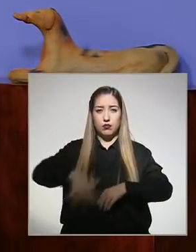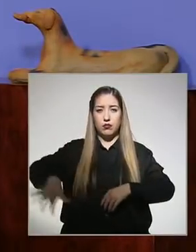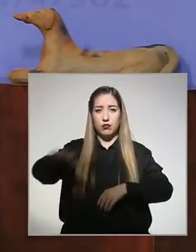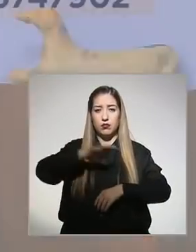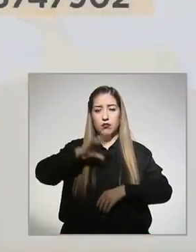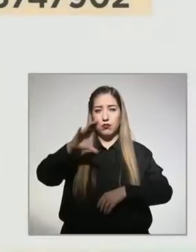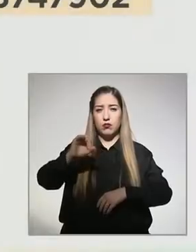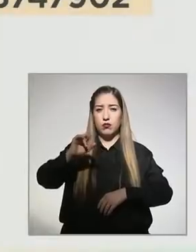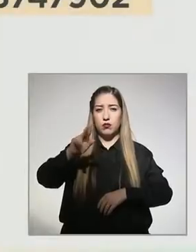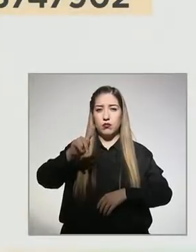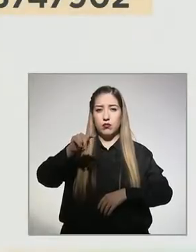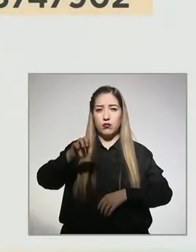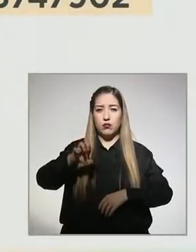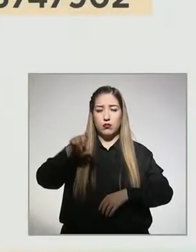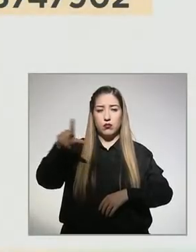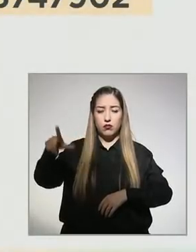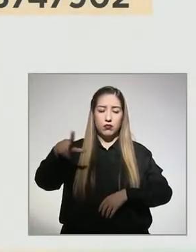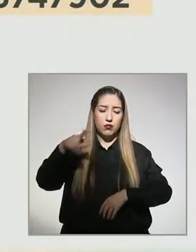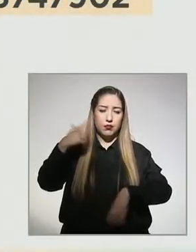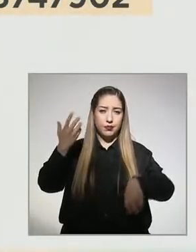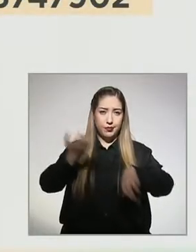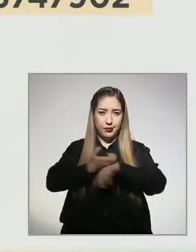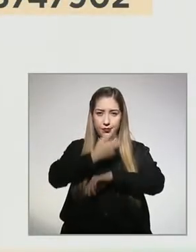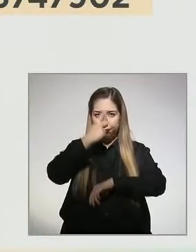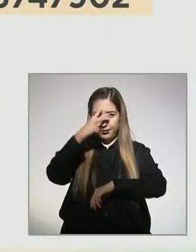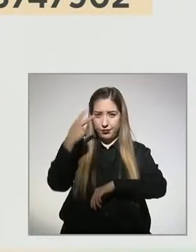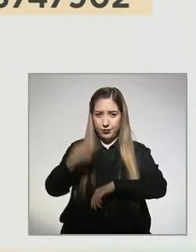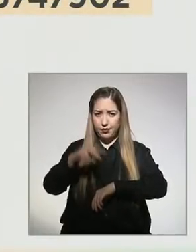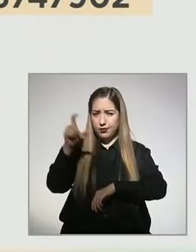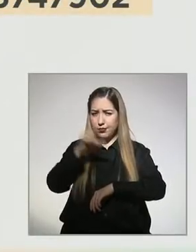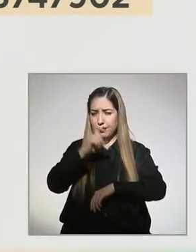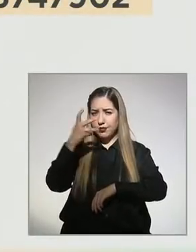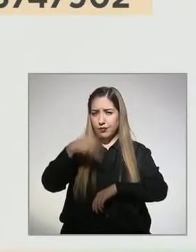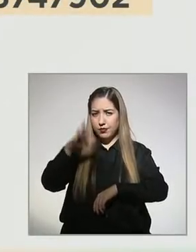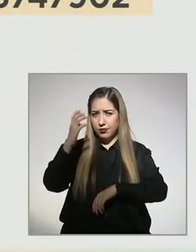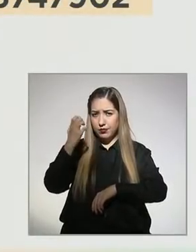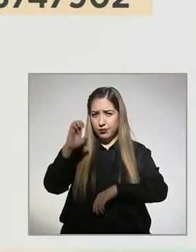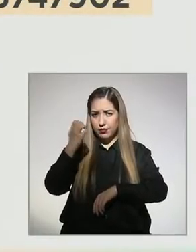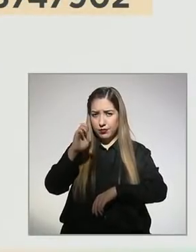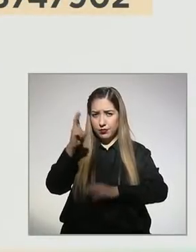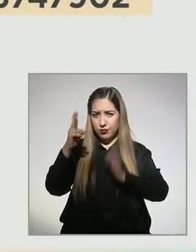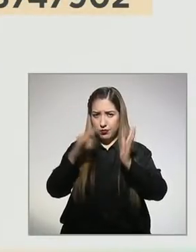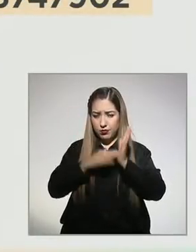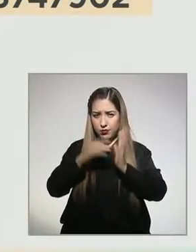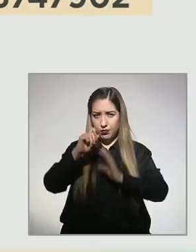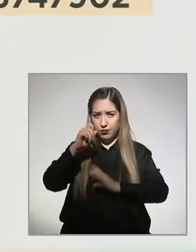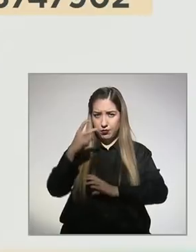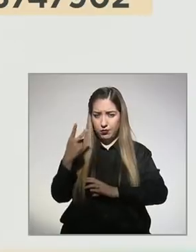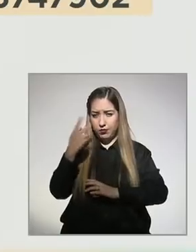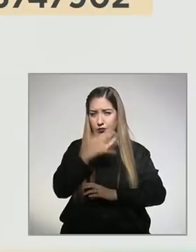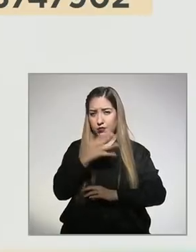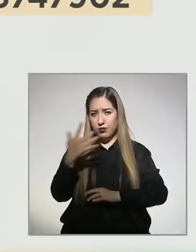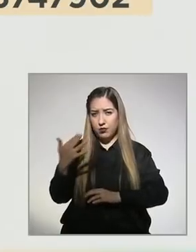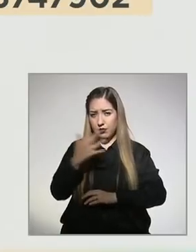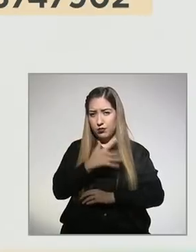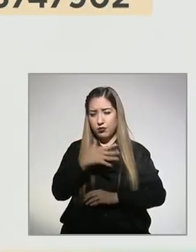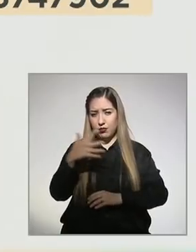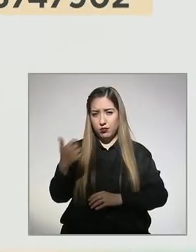Xolohuango, municipio de Chimalhuacán, Estado de México, el 10 de enero del 2022. Al